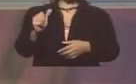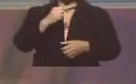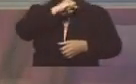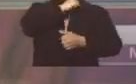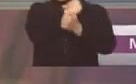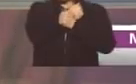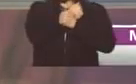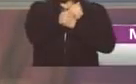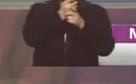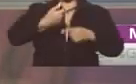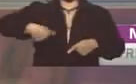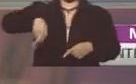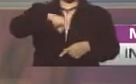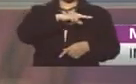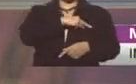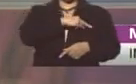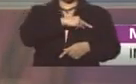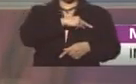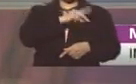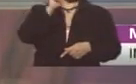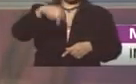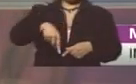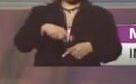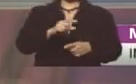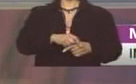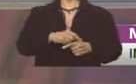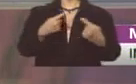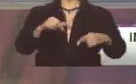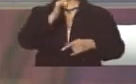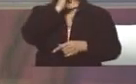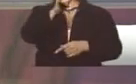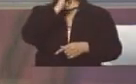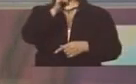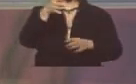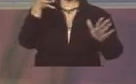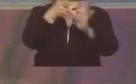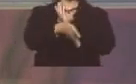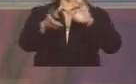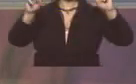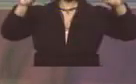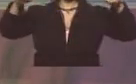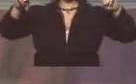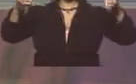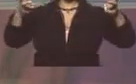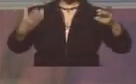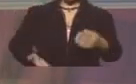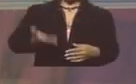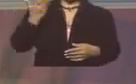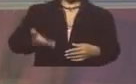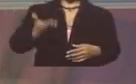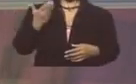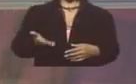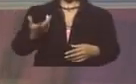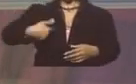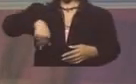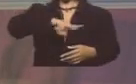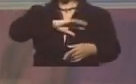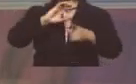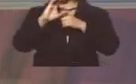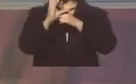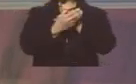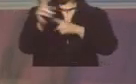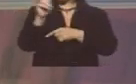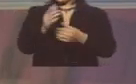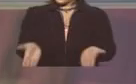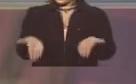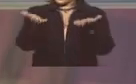cultora muy querida, muy amada por nosotros y nosotras también, con su mensaje con relación hacia la importancia que tiene